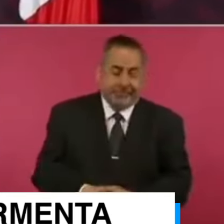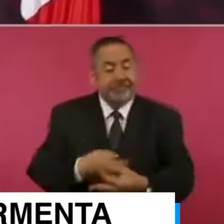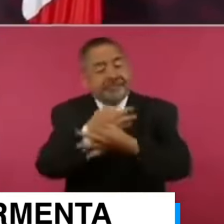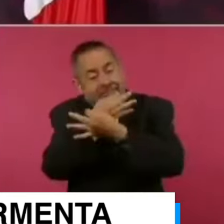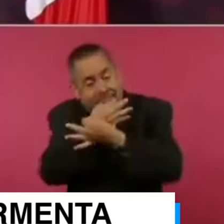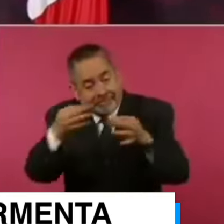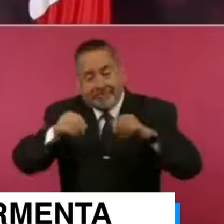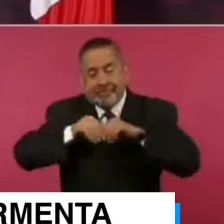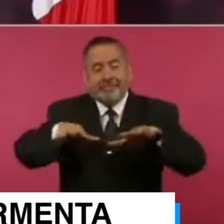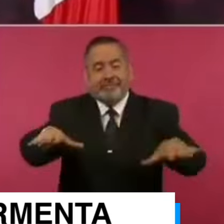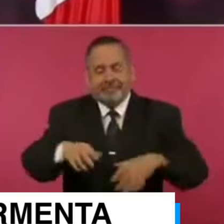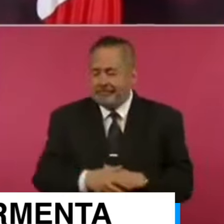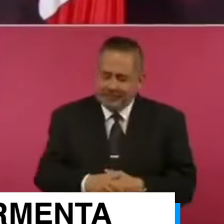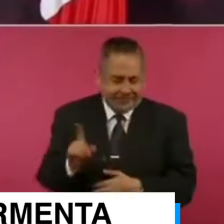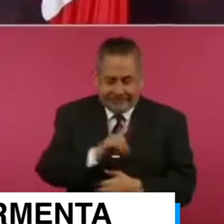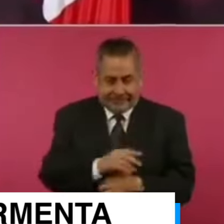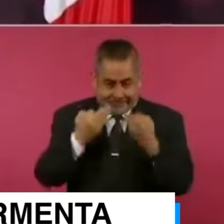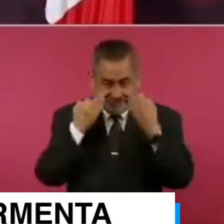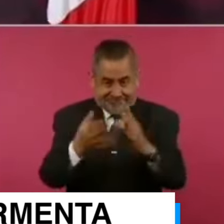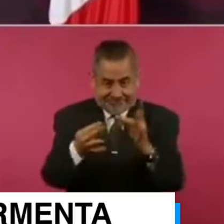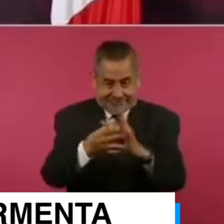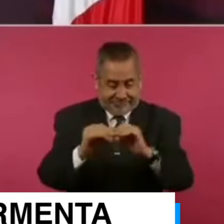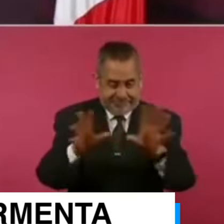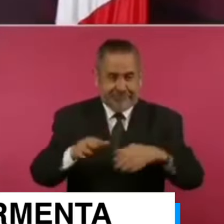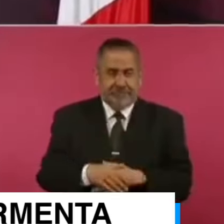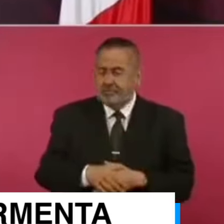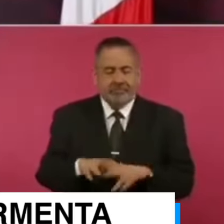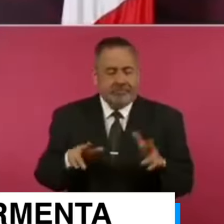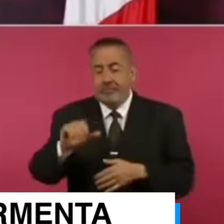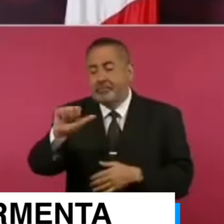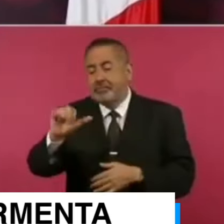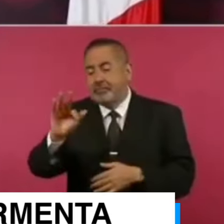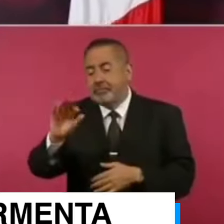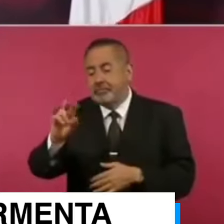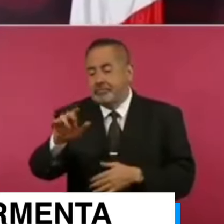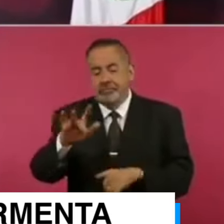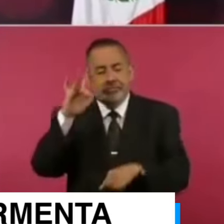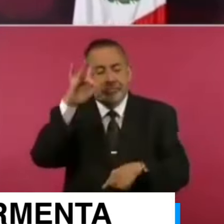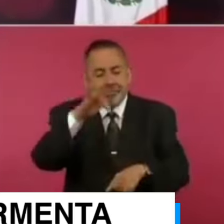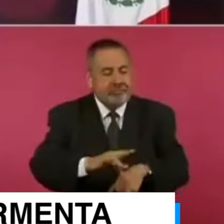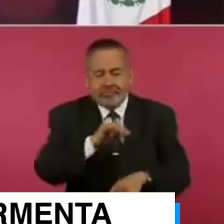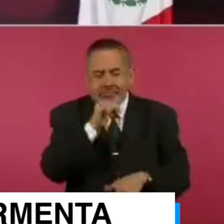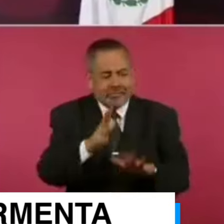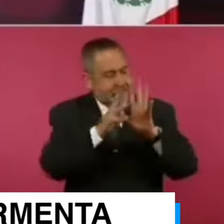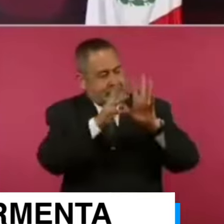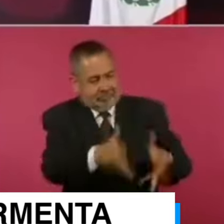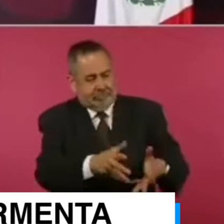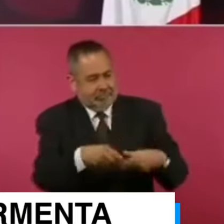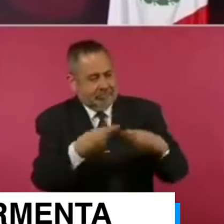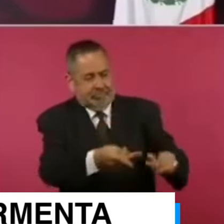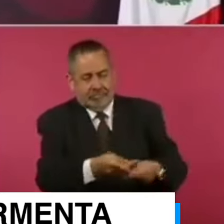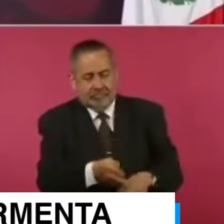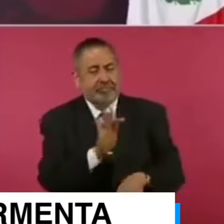cosas. Se pueden hacer 2 o 3 cosas más que no requieran, que impliquen primero ayudar a todos, claro, aumentar el número